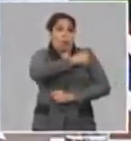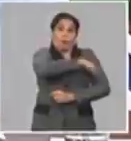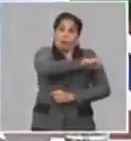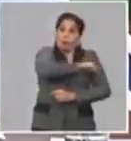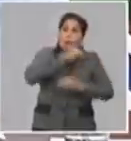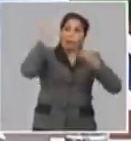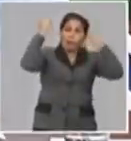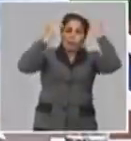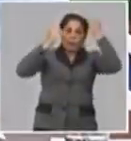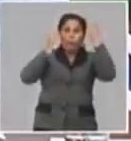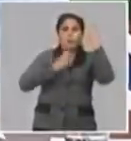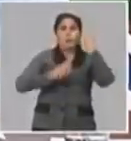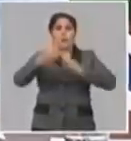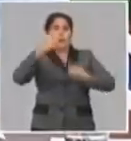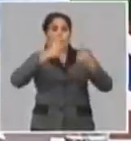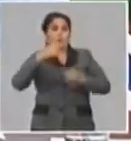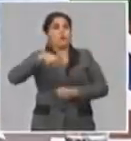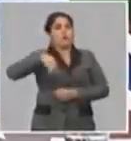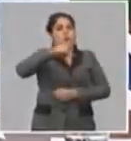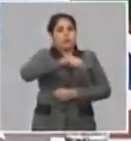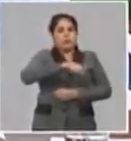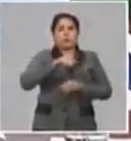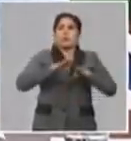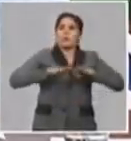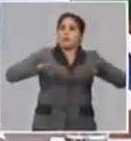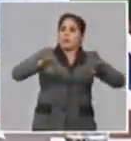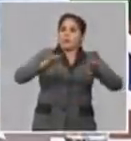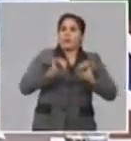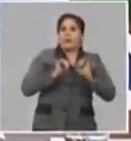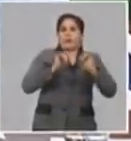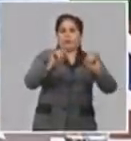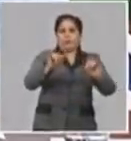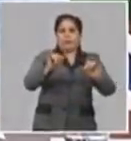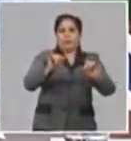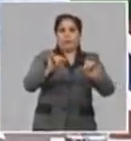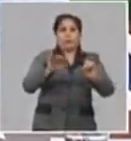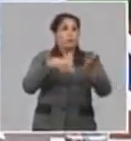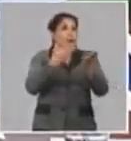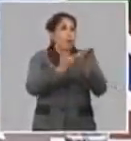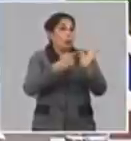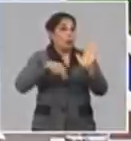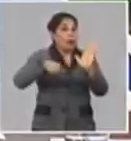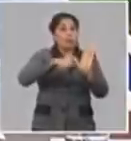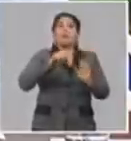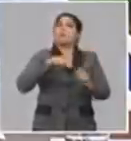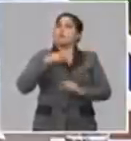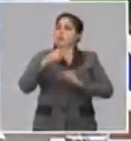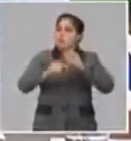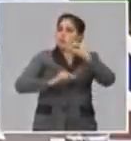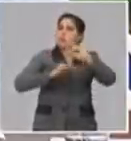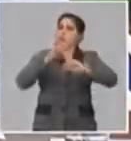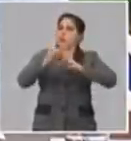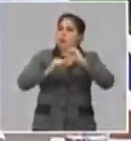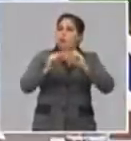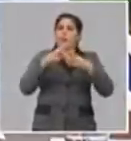en los problemas en los cuales también hay todo un grupo de propuestas, estaremos también haciendo culto